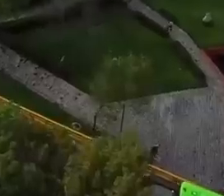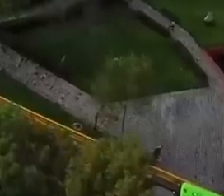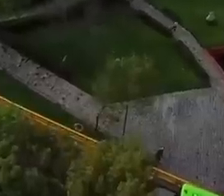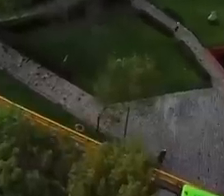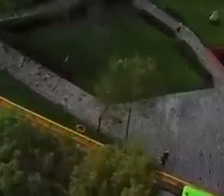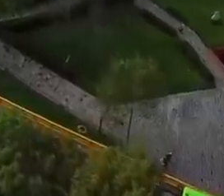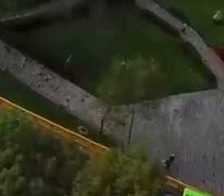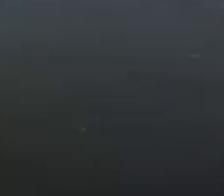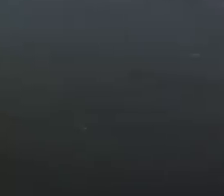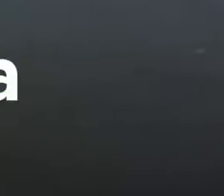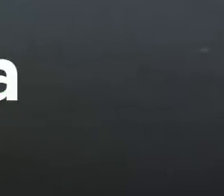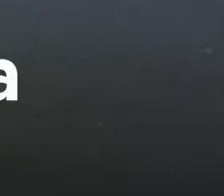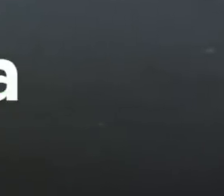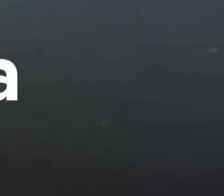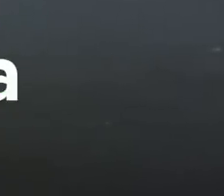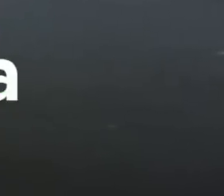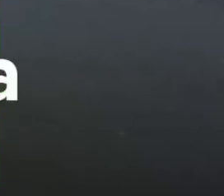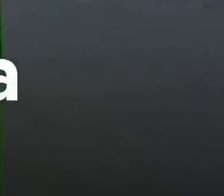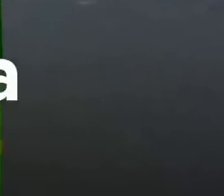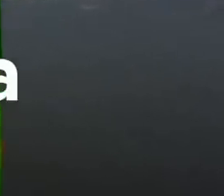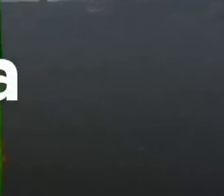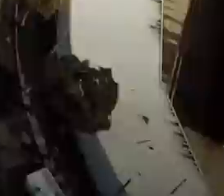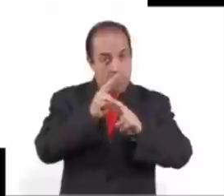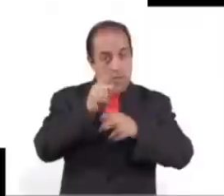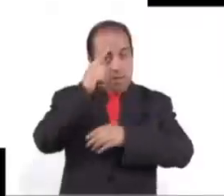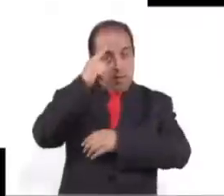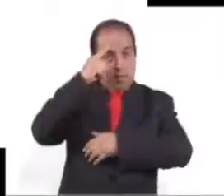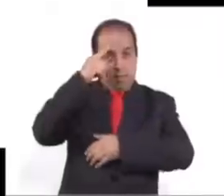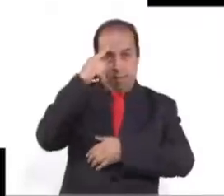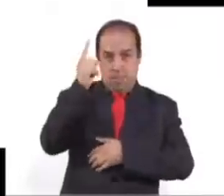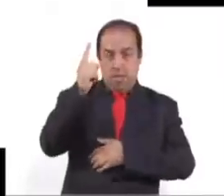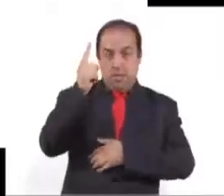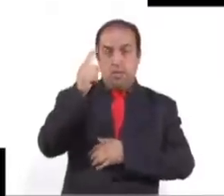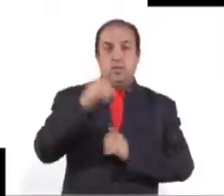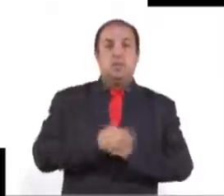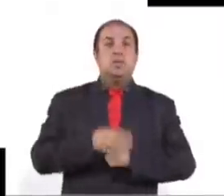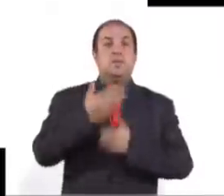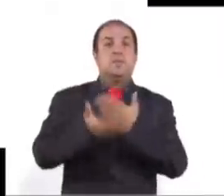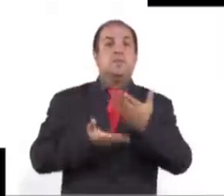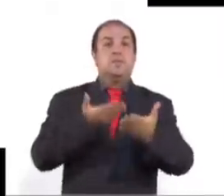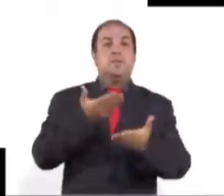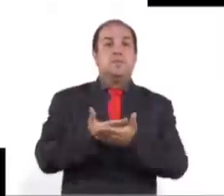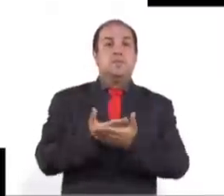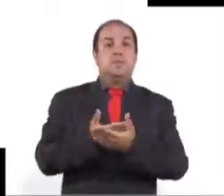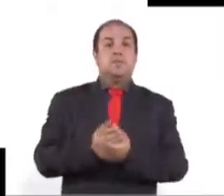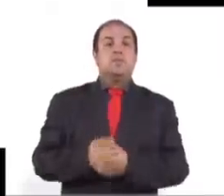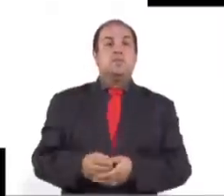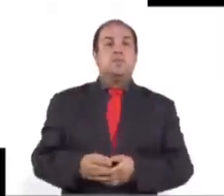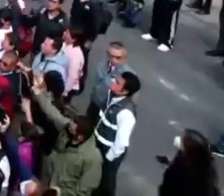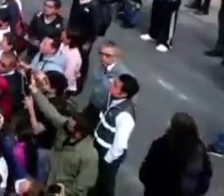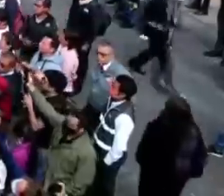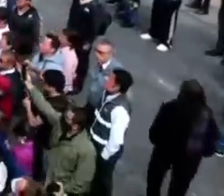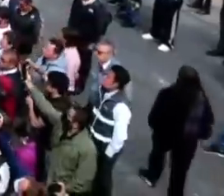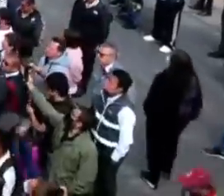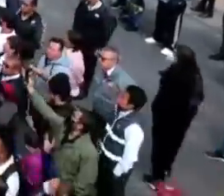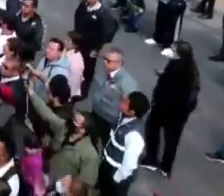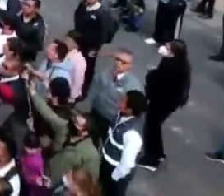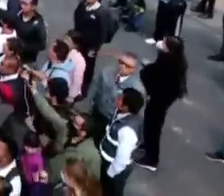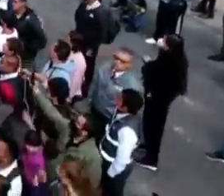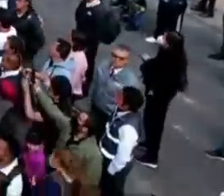con dignificar, con facilitar este servicio que va directamente